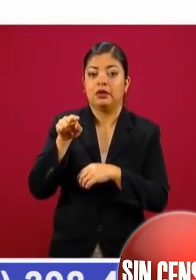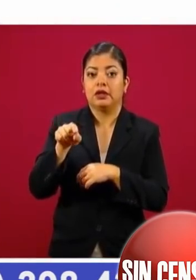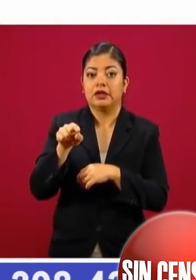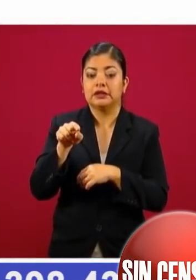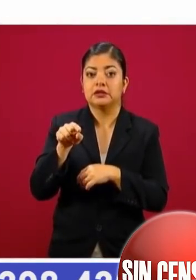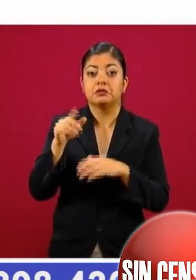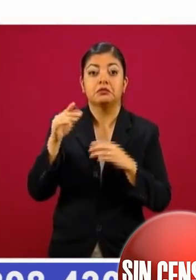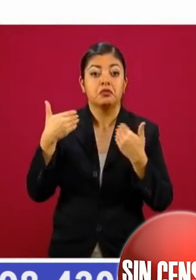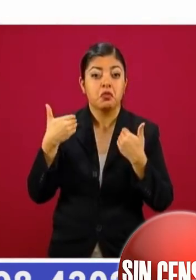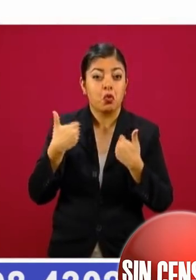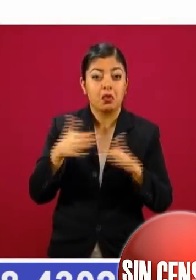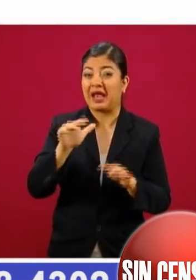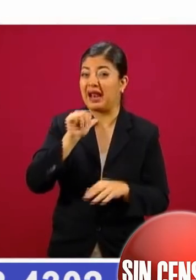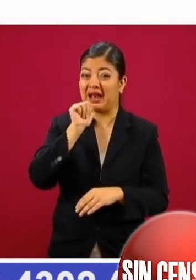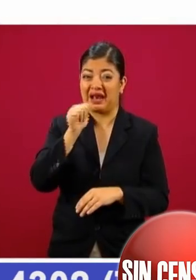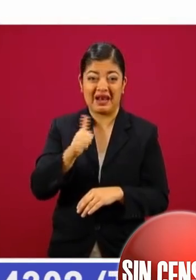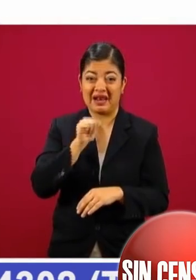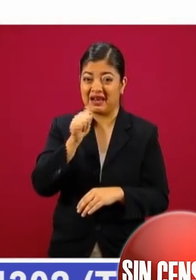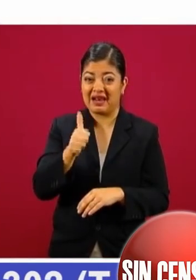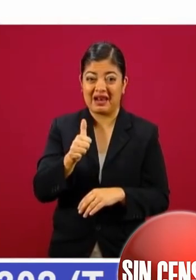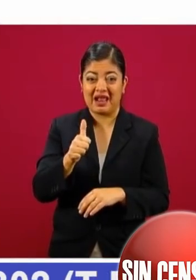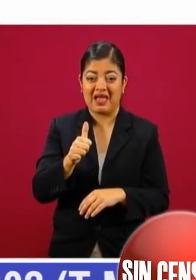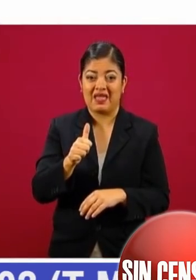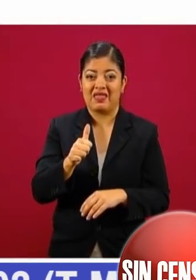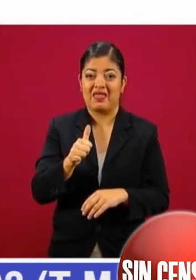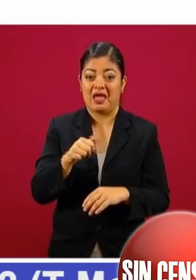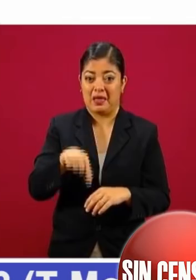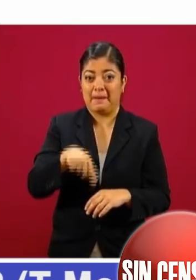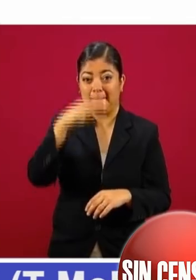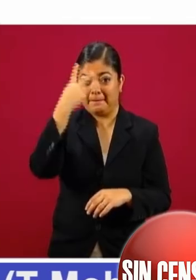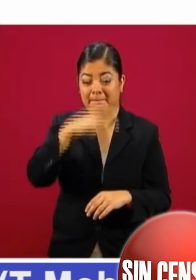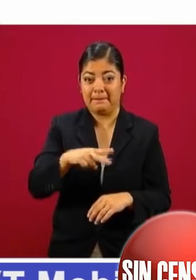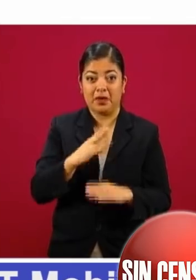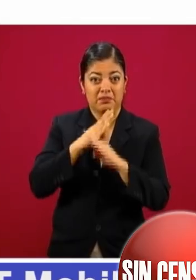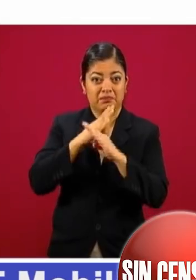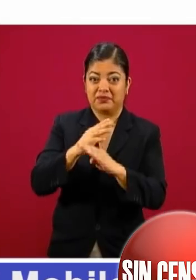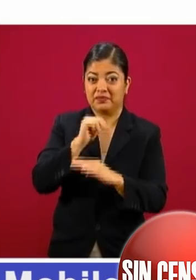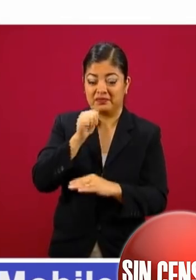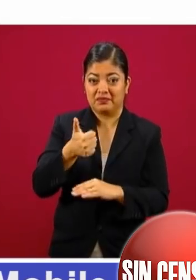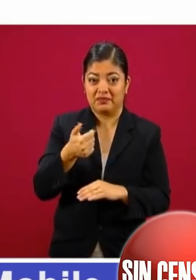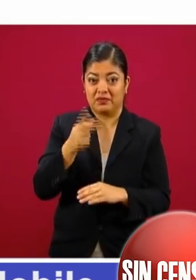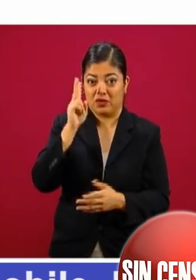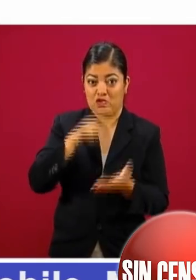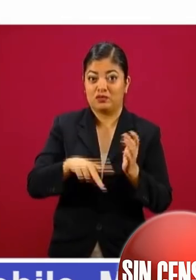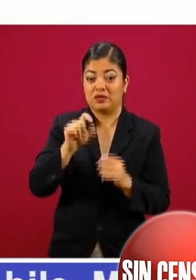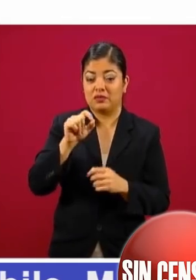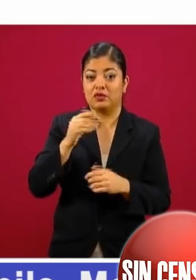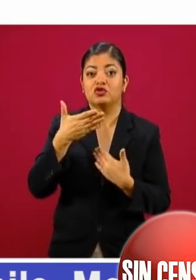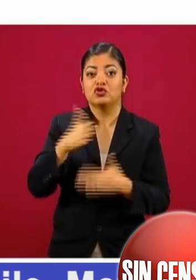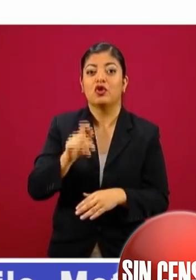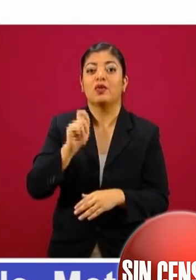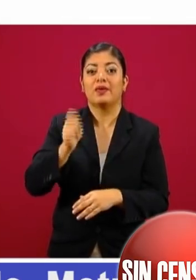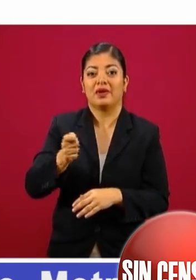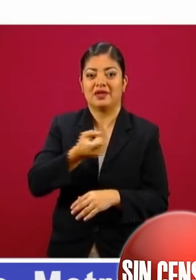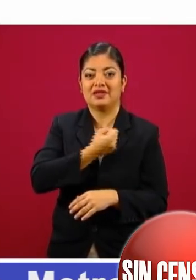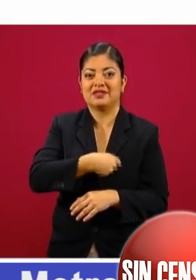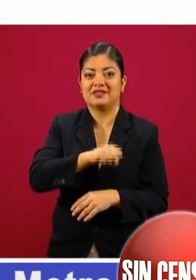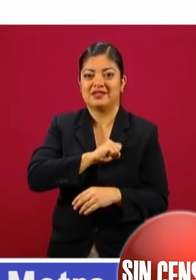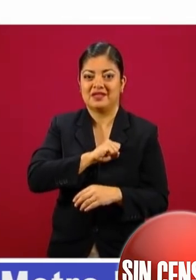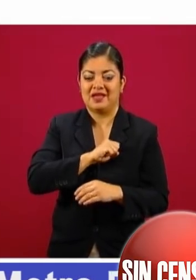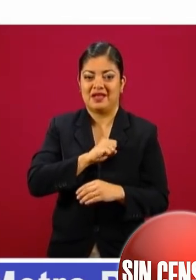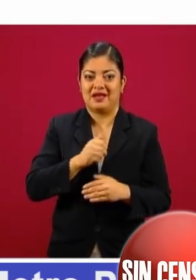si no se hubieran hecho las intervenciones en México en 2020 de la Jornada Nacional de Sana